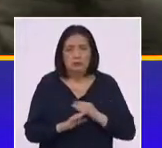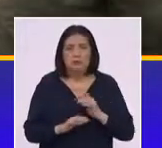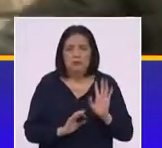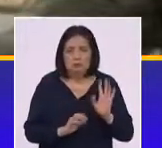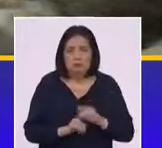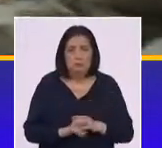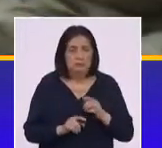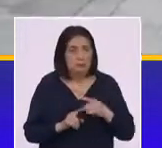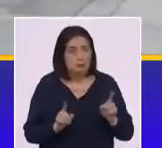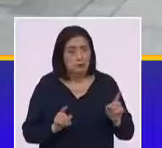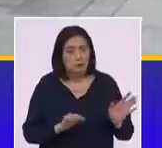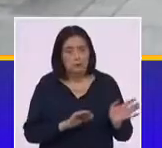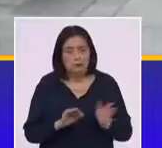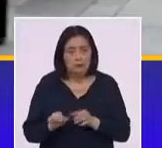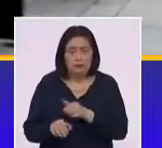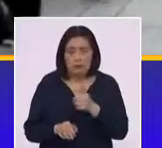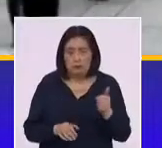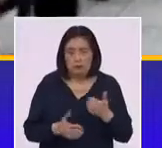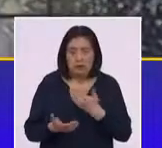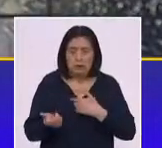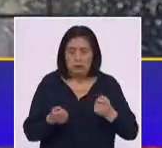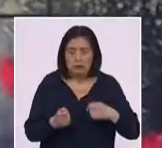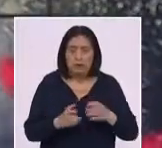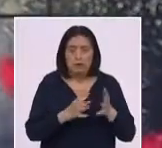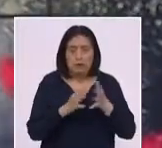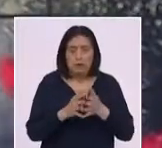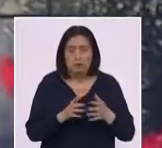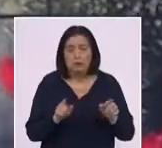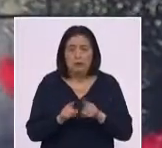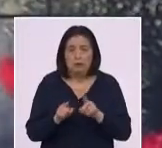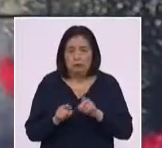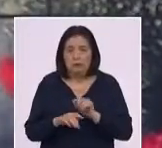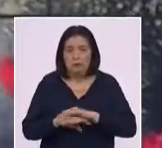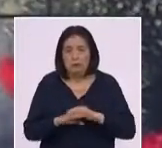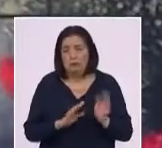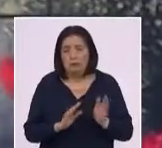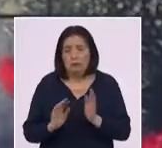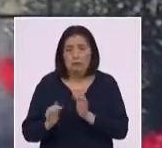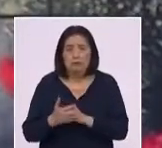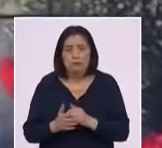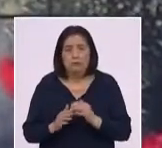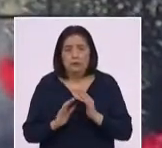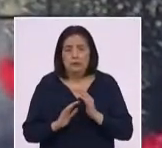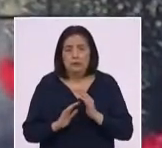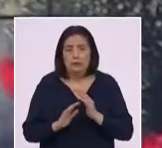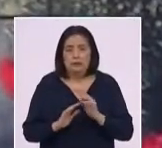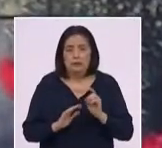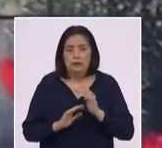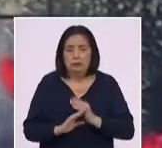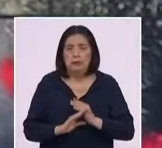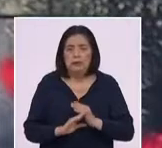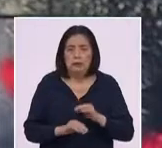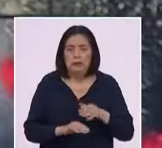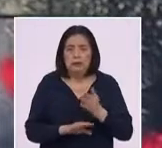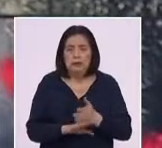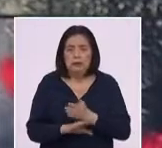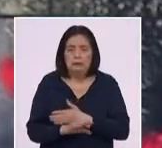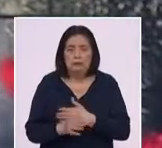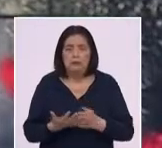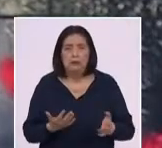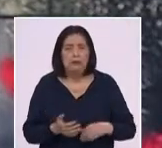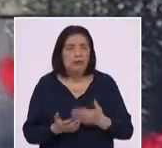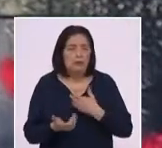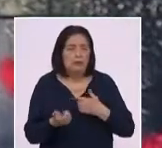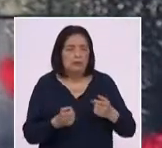esto. Pero, de otro lado, el gobierno de Estados Unidos también tiene un plan para detener un poco el avance de la pandemia. El gobierno de Joe